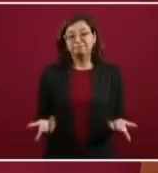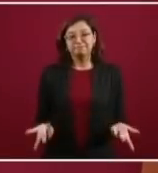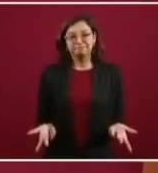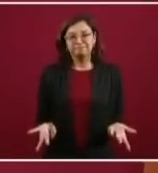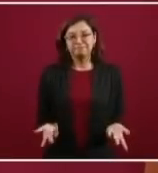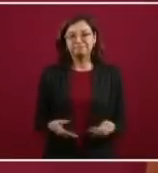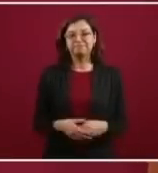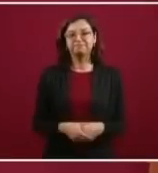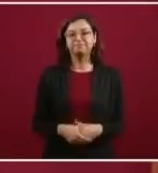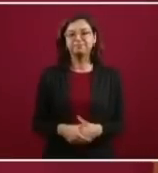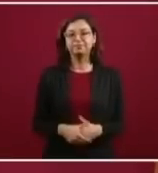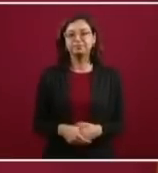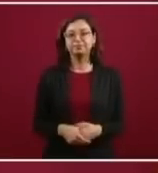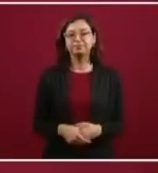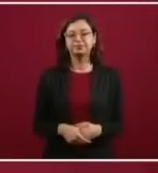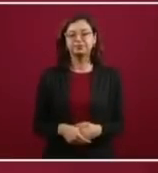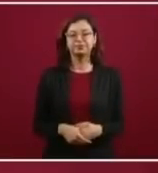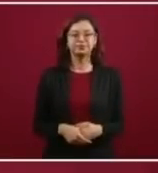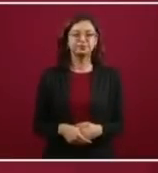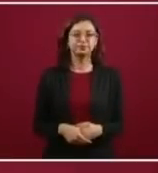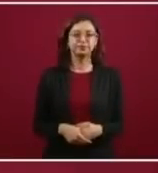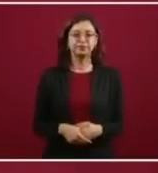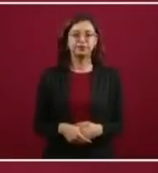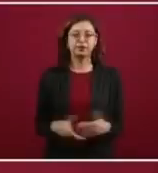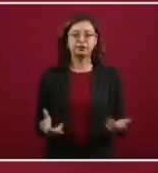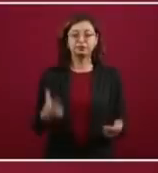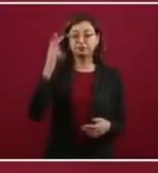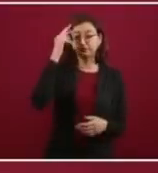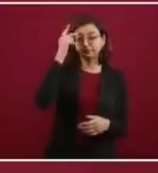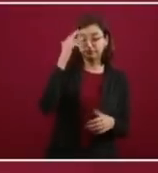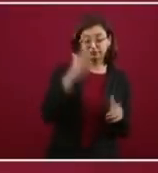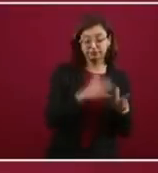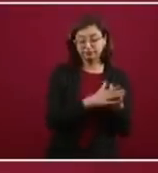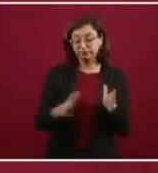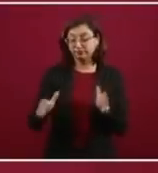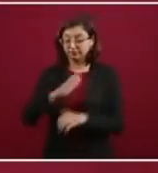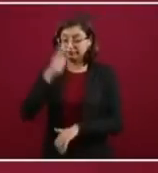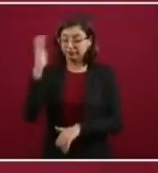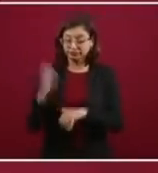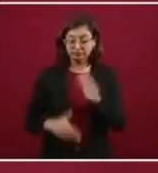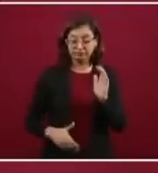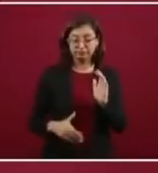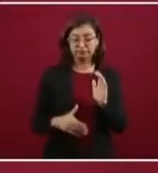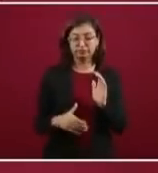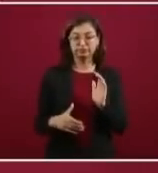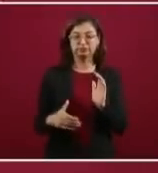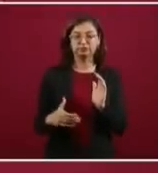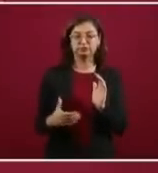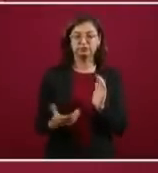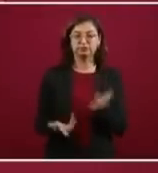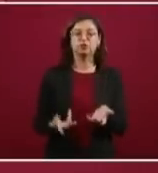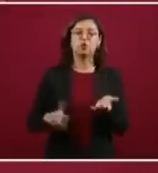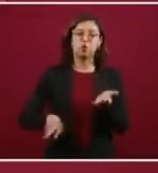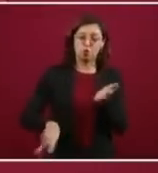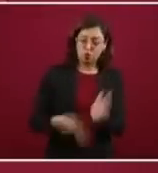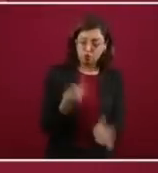cuando al final del porfiriato se compran las acciones de